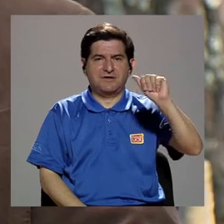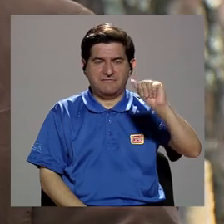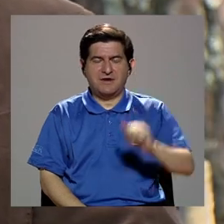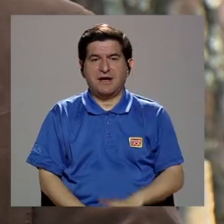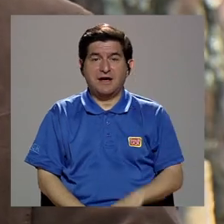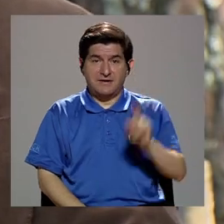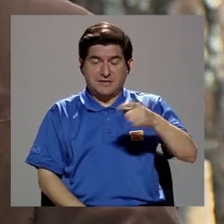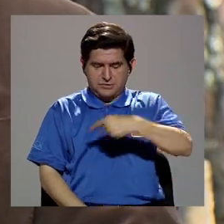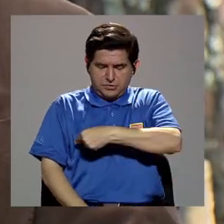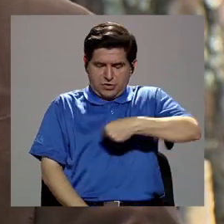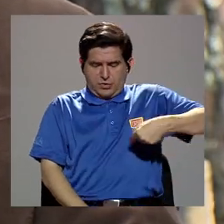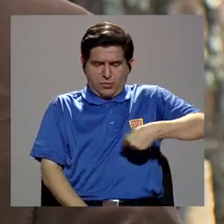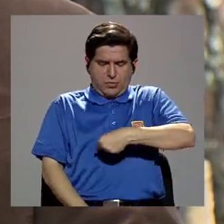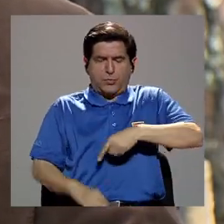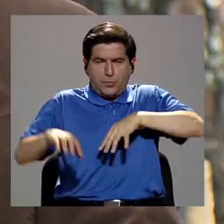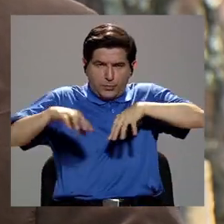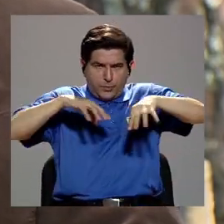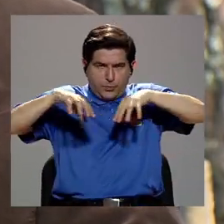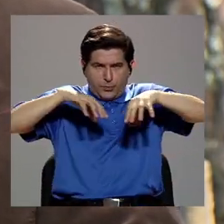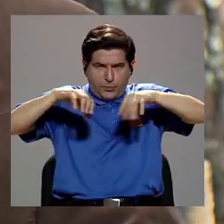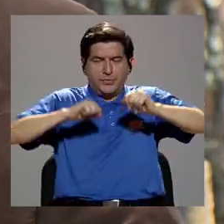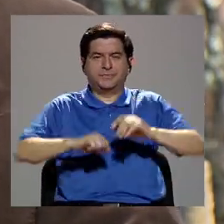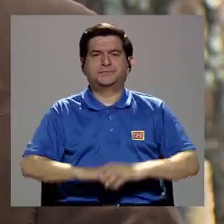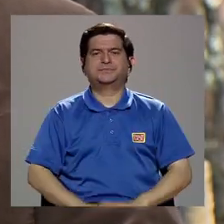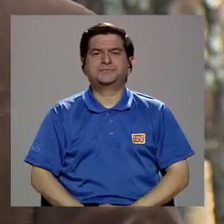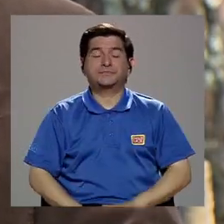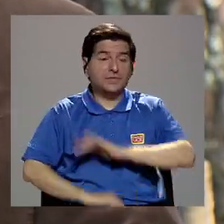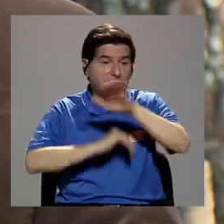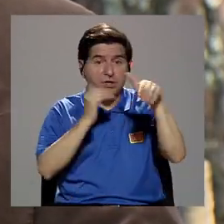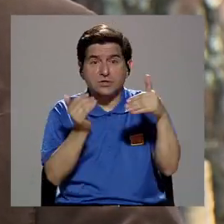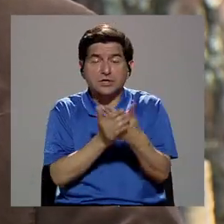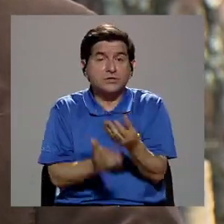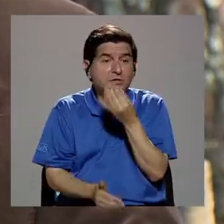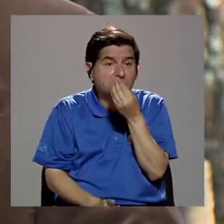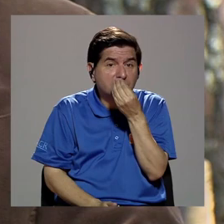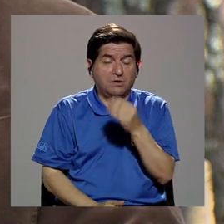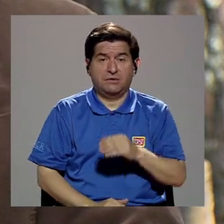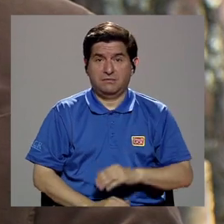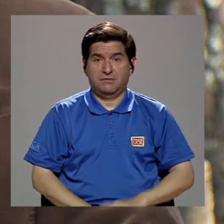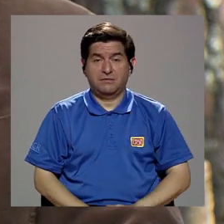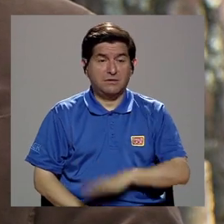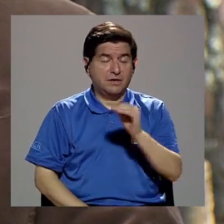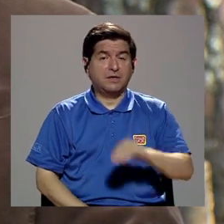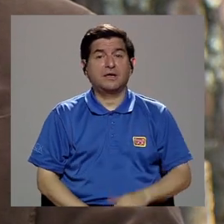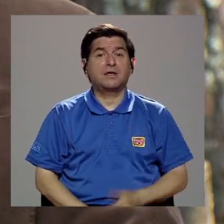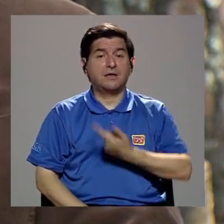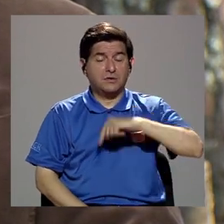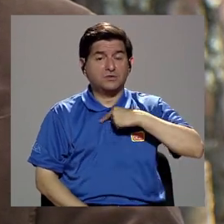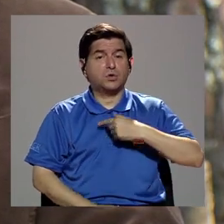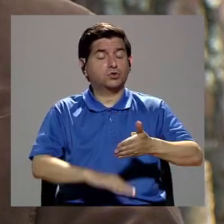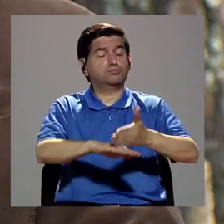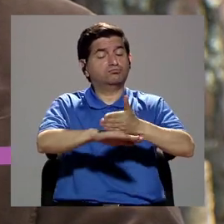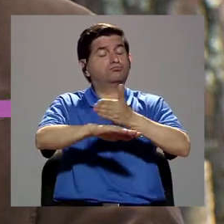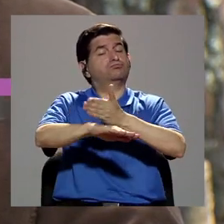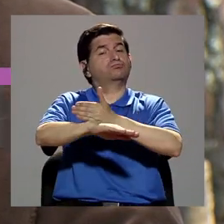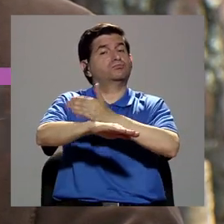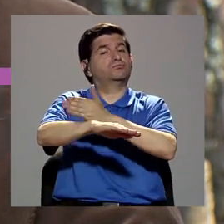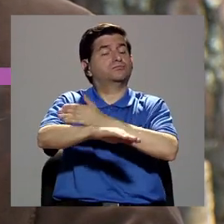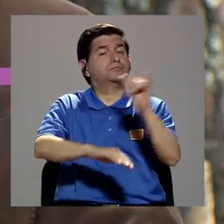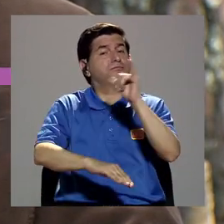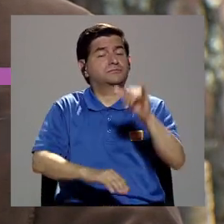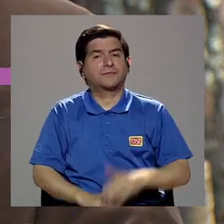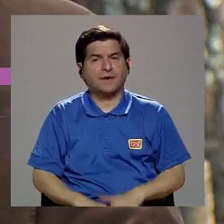inclusive para el tema de la movilización de todo lo que comemos. Y mejoramos en gran parte, además de